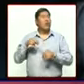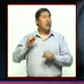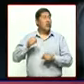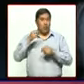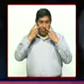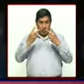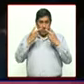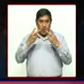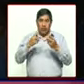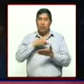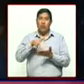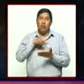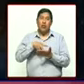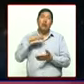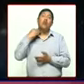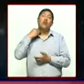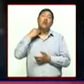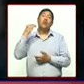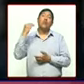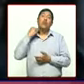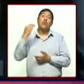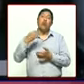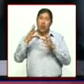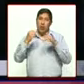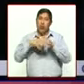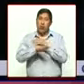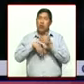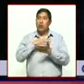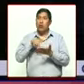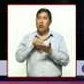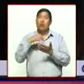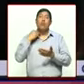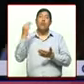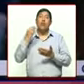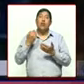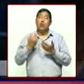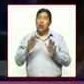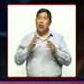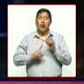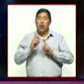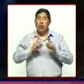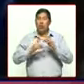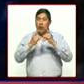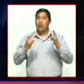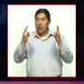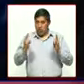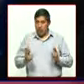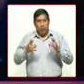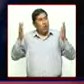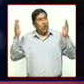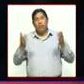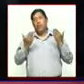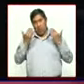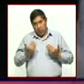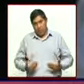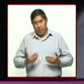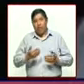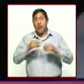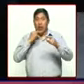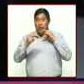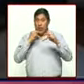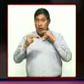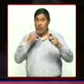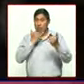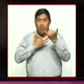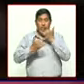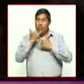viendo imágenes de la Plaza Murillo y adentro de la Plaza Murillo, donde hay todavía algunas carpas. Pero bueno, en este momento la